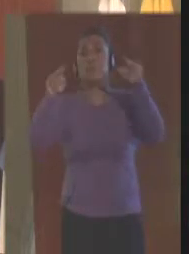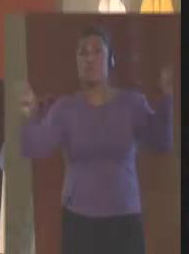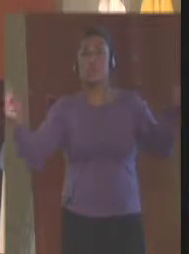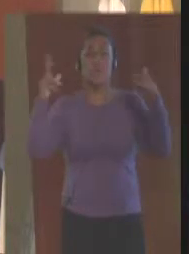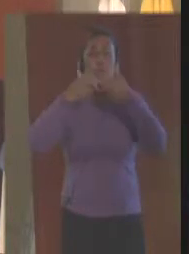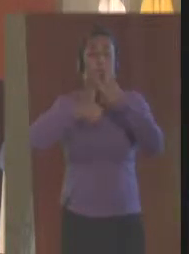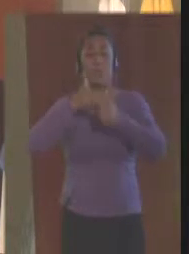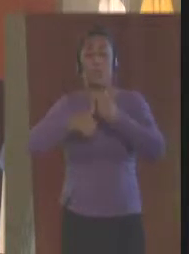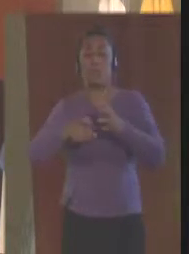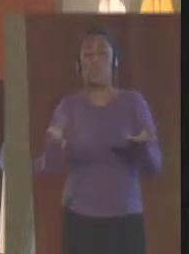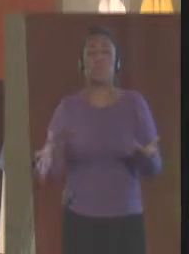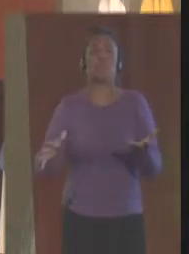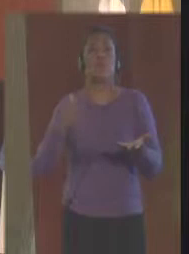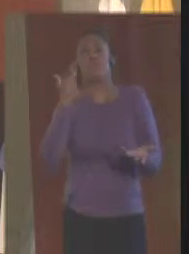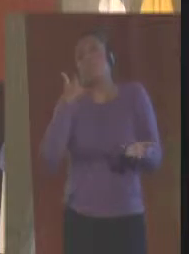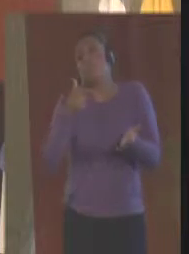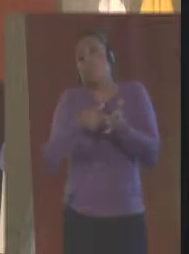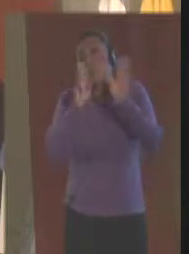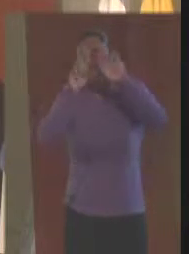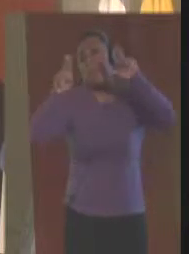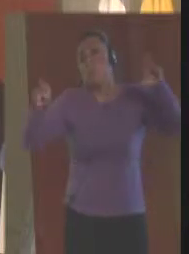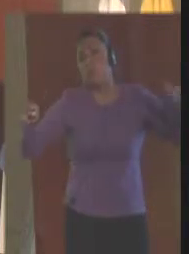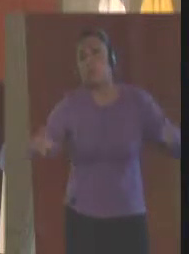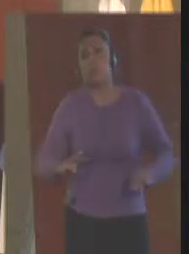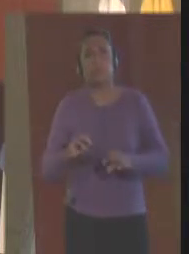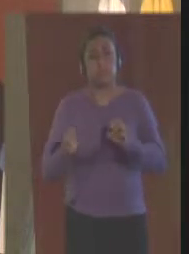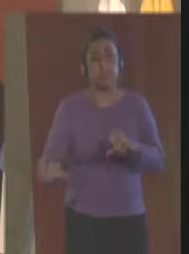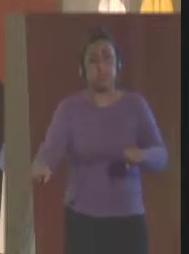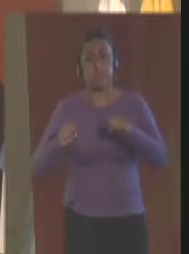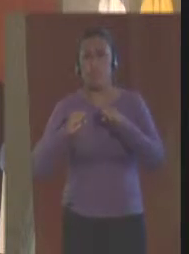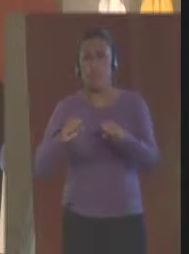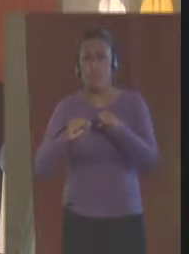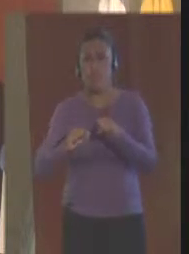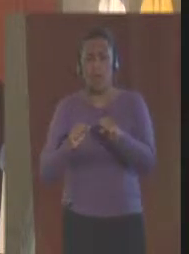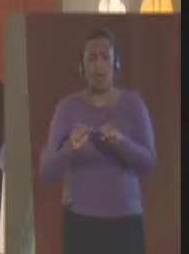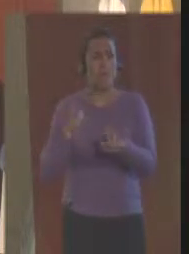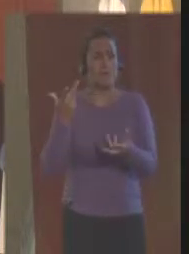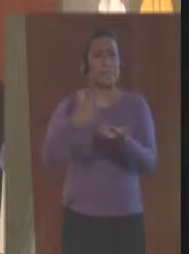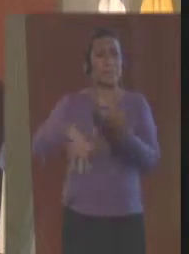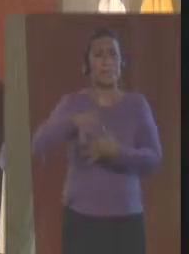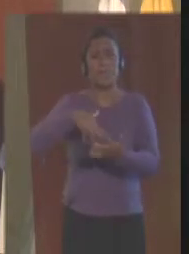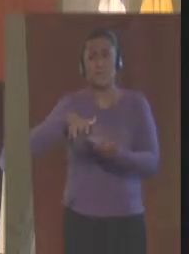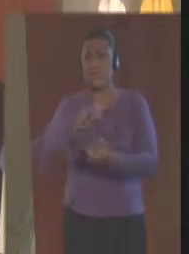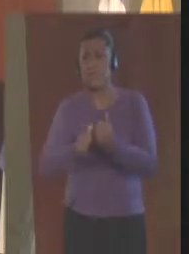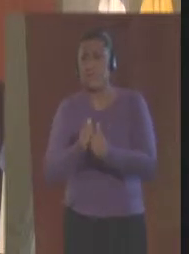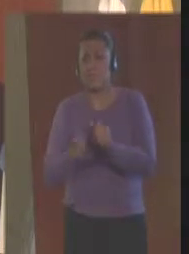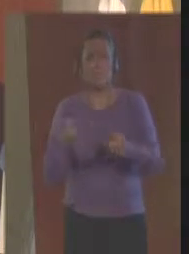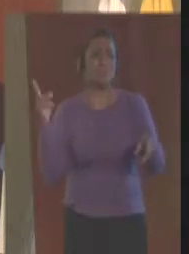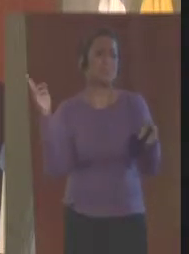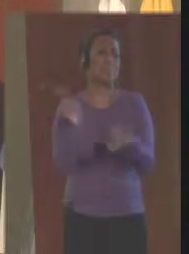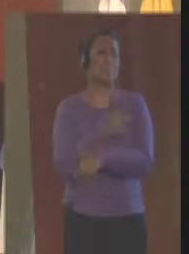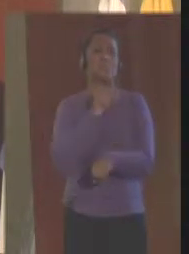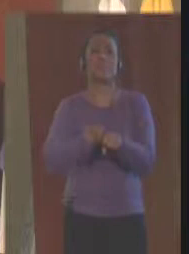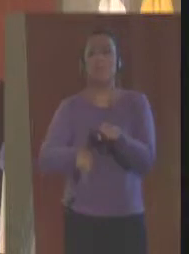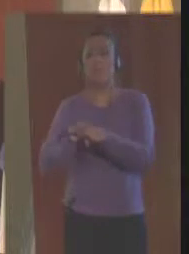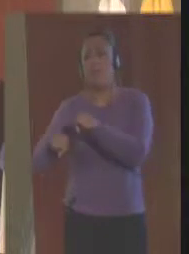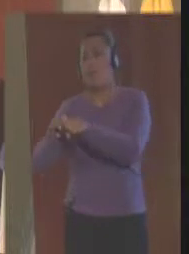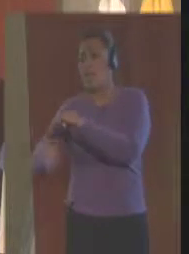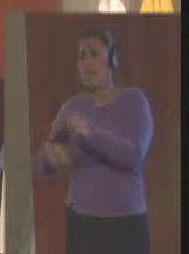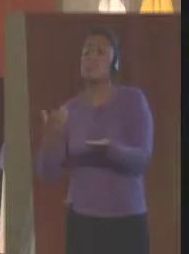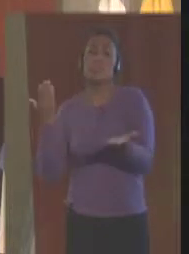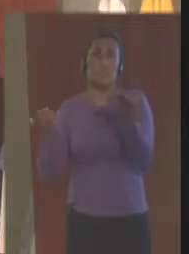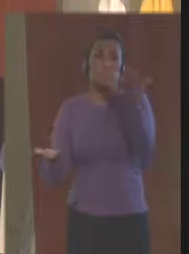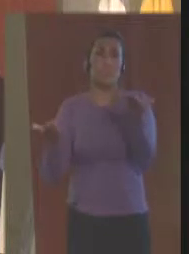es la probabilidad de que se dé un fenómeno natural con suficiente intensidad en un espacio y tiempo específicos y que cause daños. Y obviamente estos